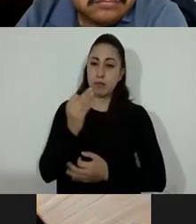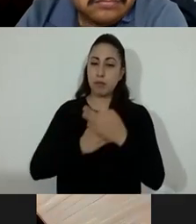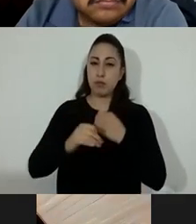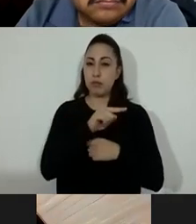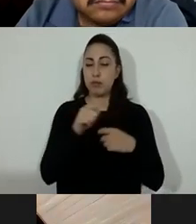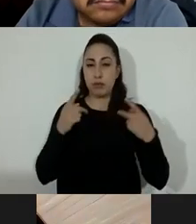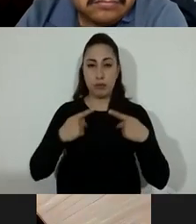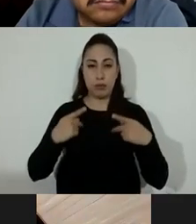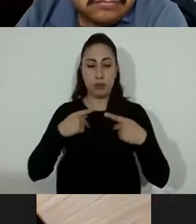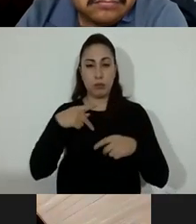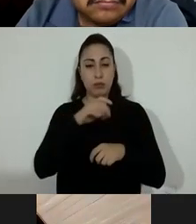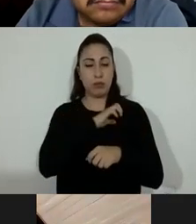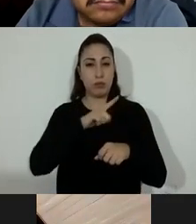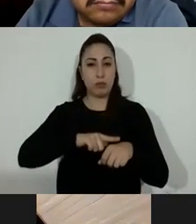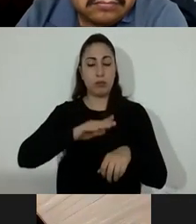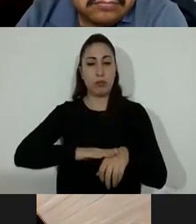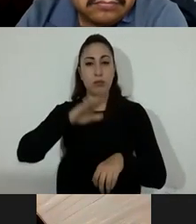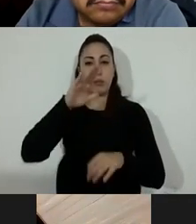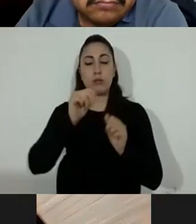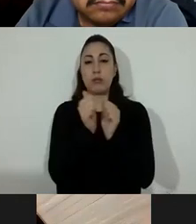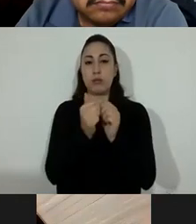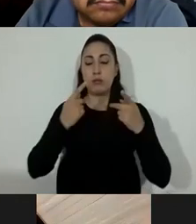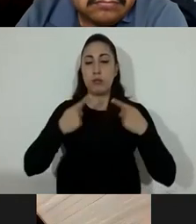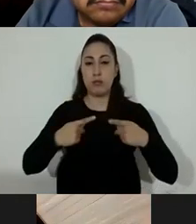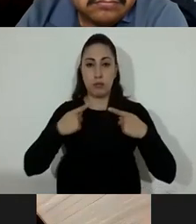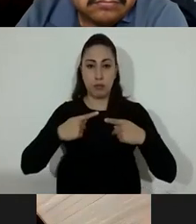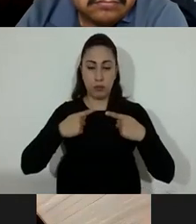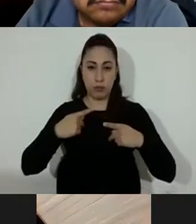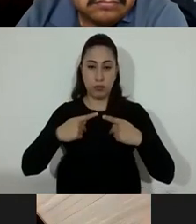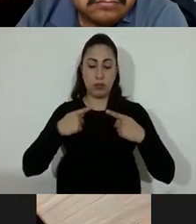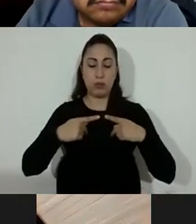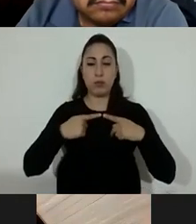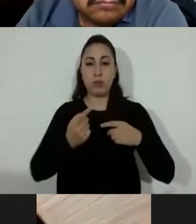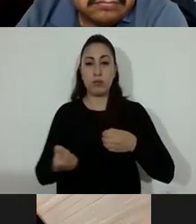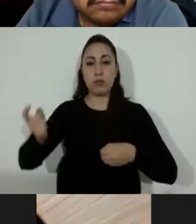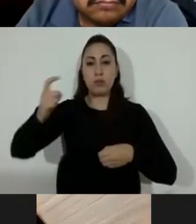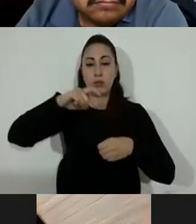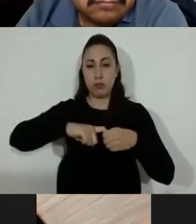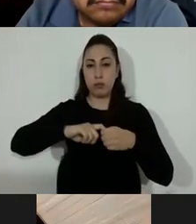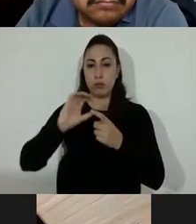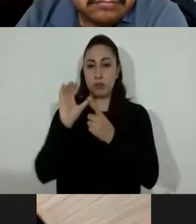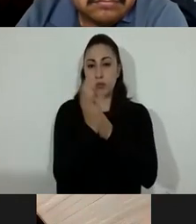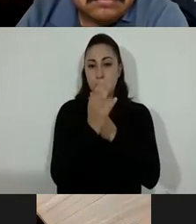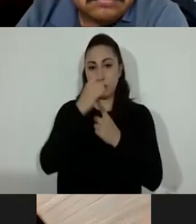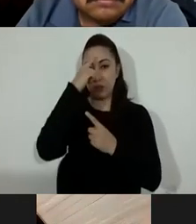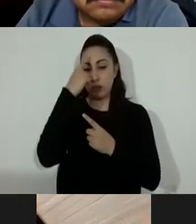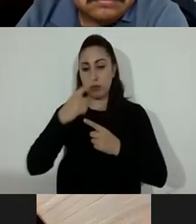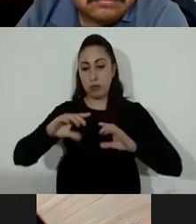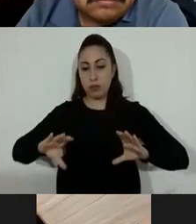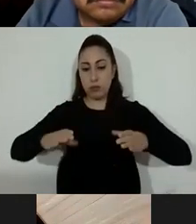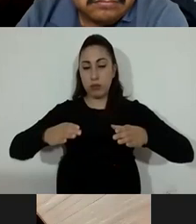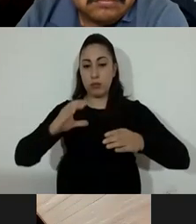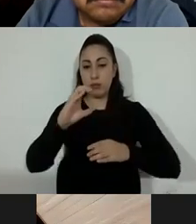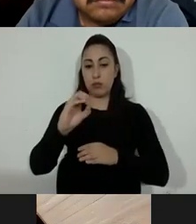en especial a las personas integrantes de comisiones de participación comunitaria,